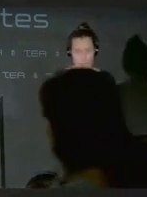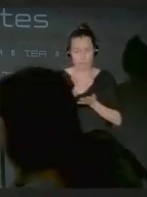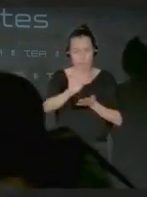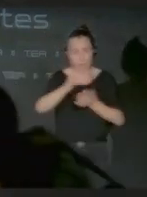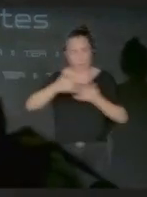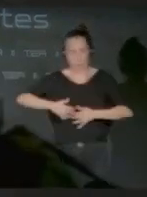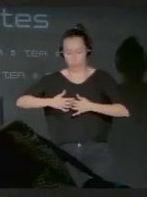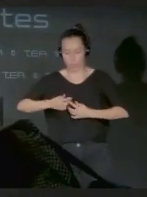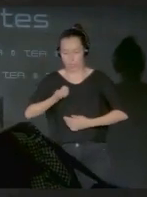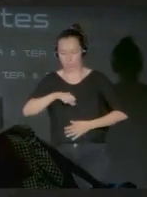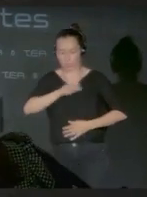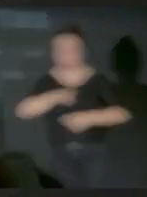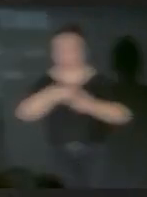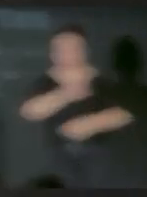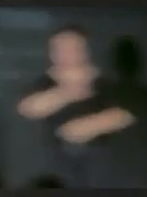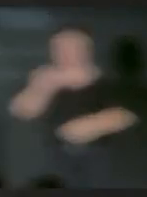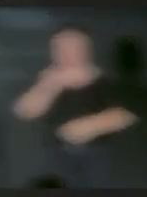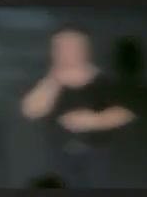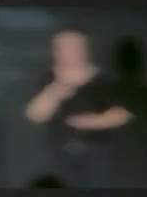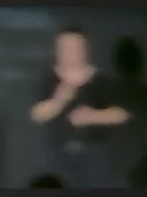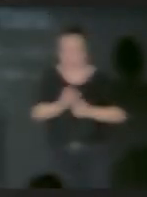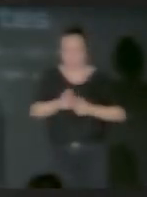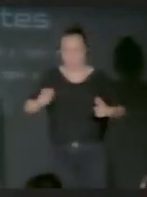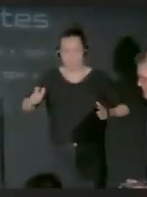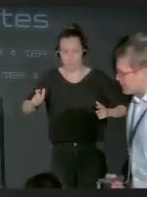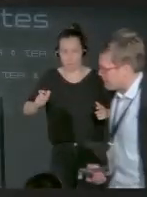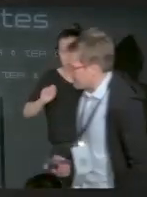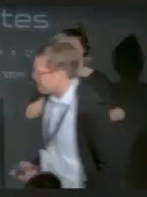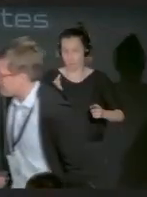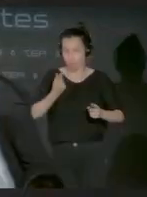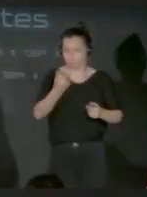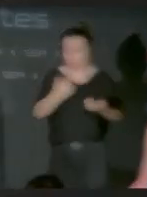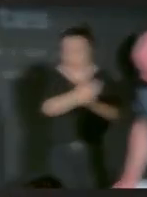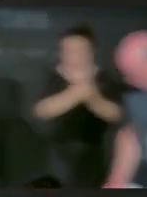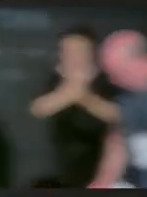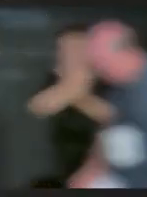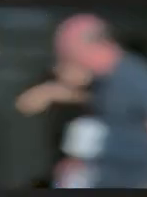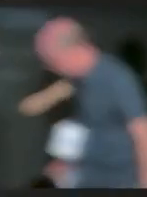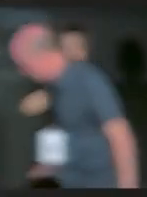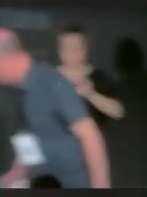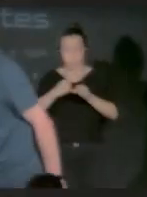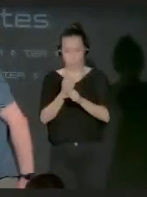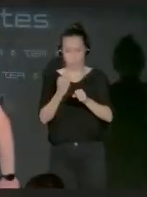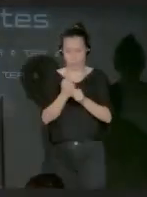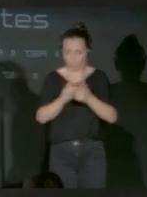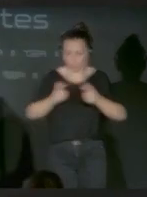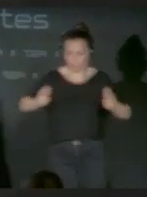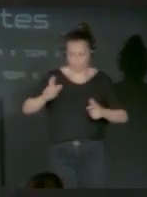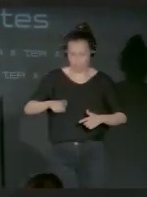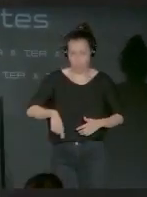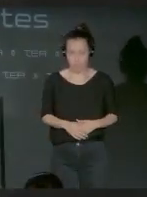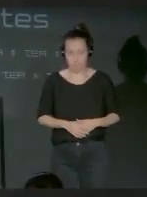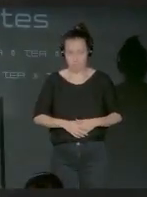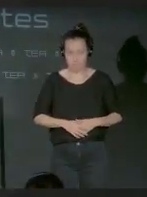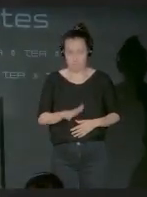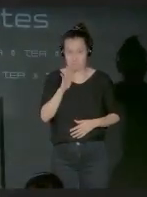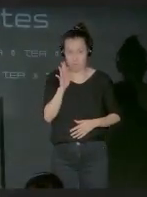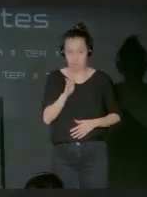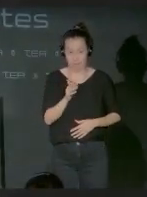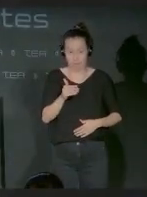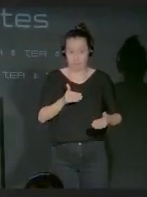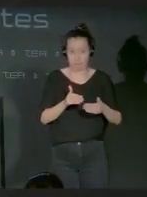europea también sigue creciendo tanto en facturación como en creación de puestos de trabajo y la perspectivas para